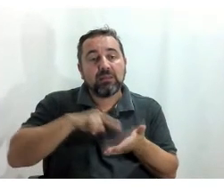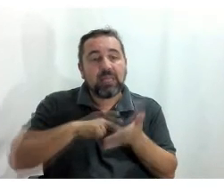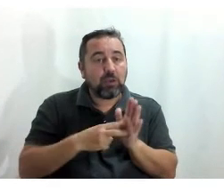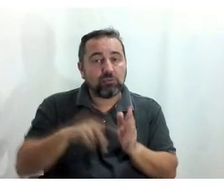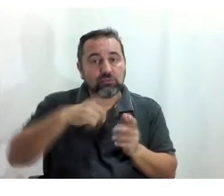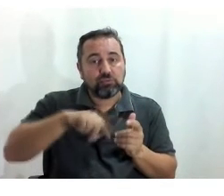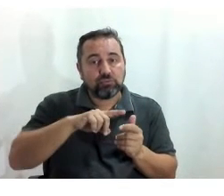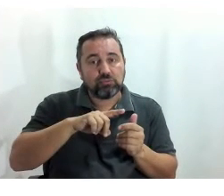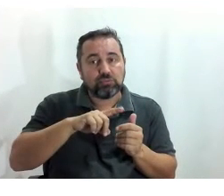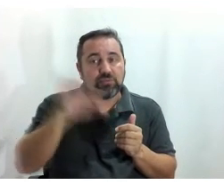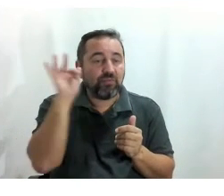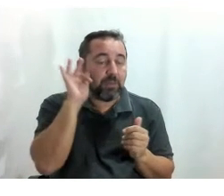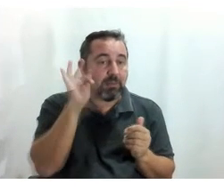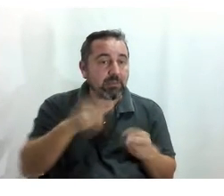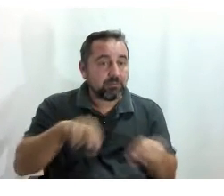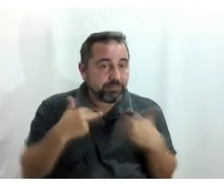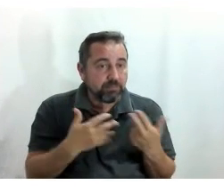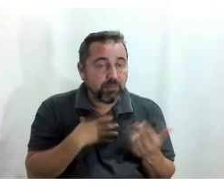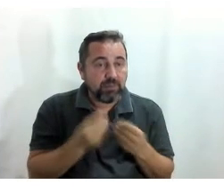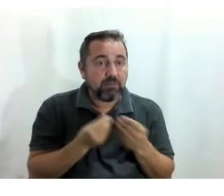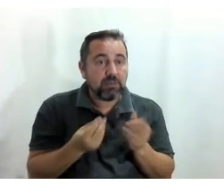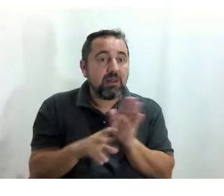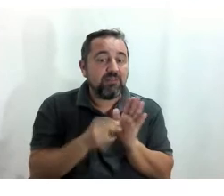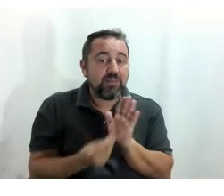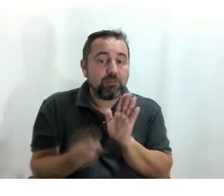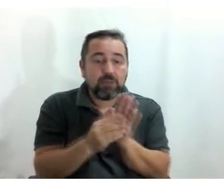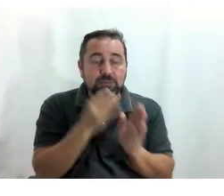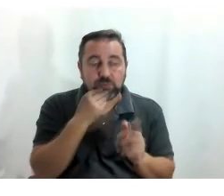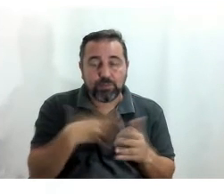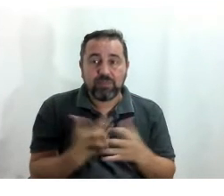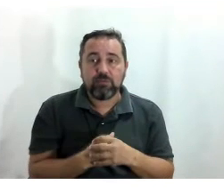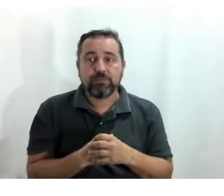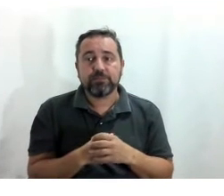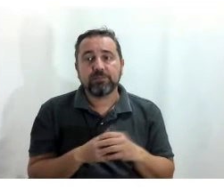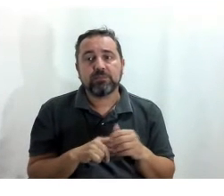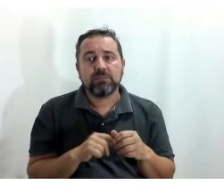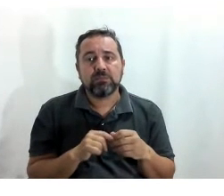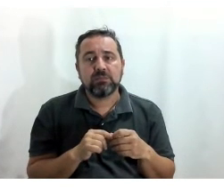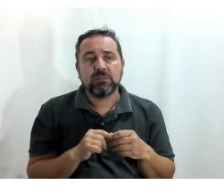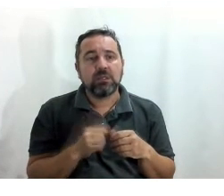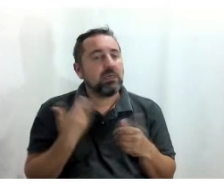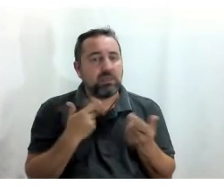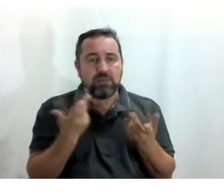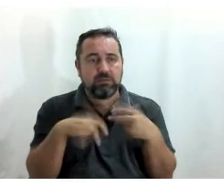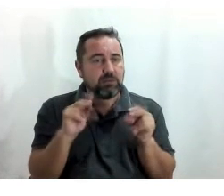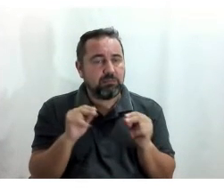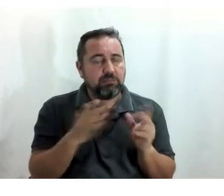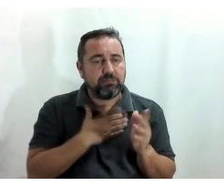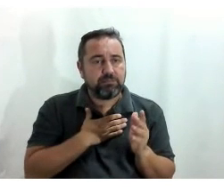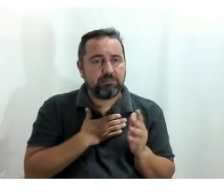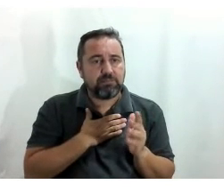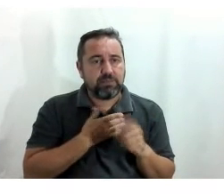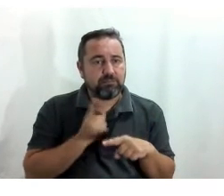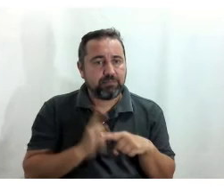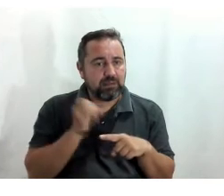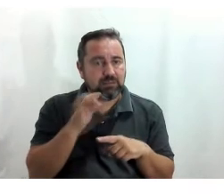FIAPAS quieren poner el vídeo, pues estupendo. Y con esto acabaría mi parte,